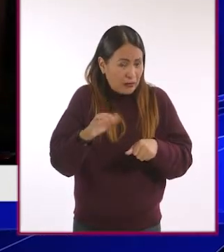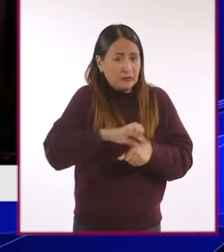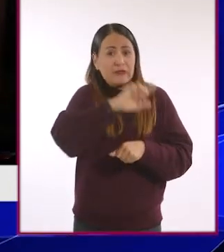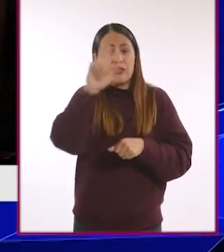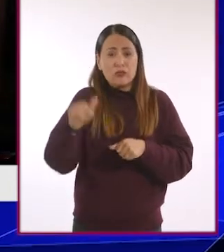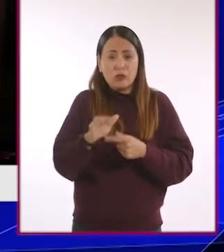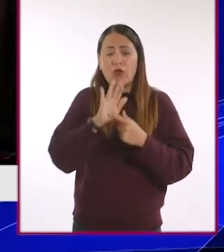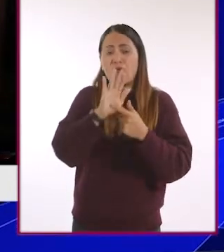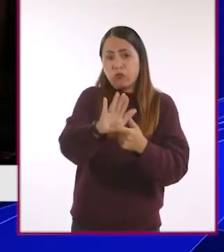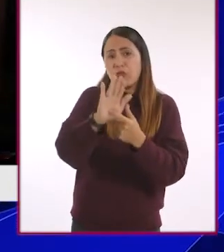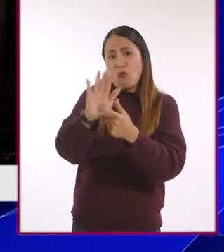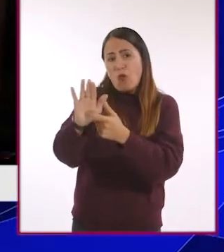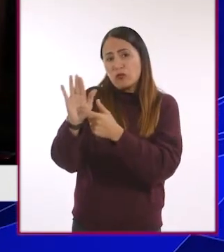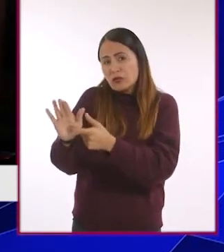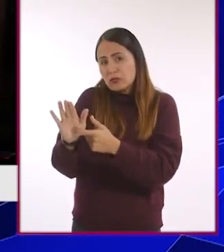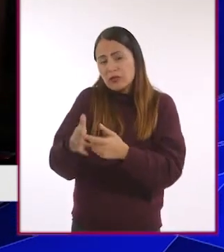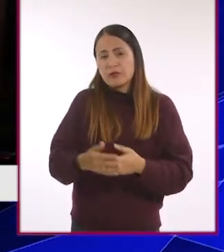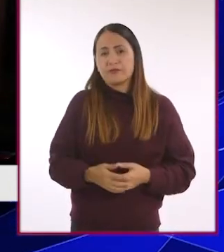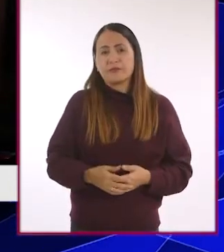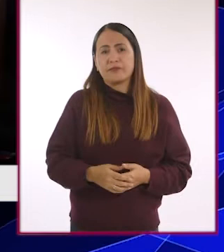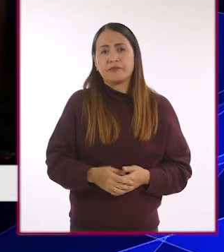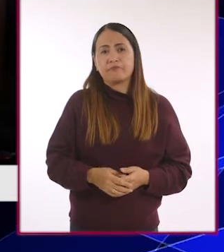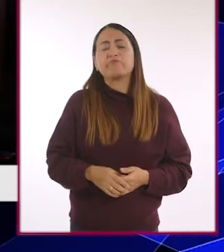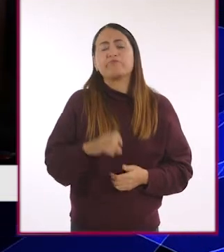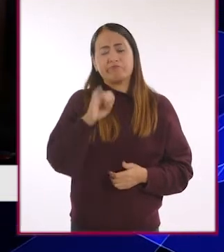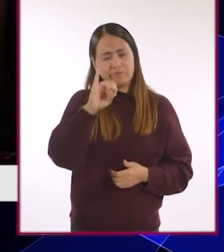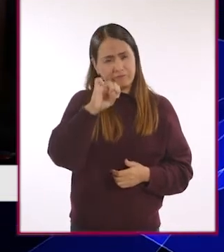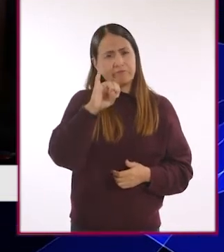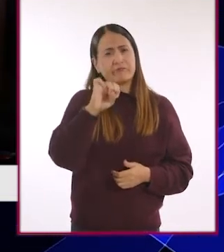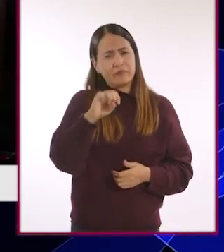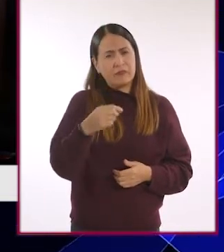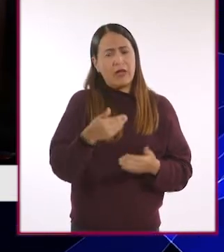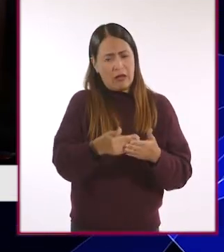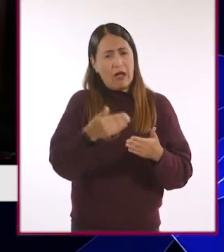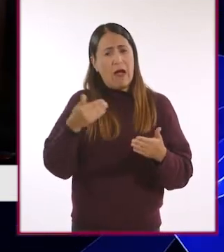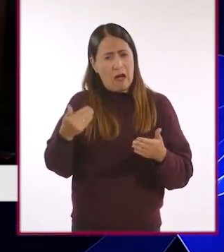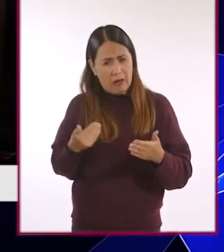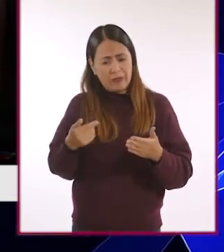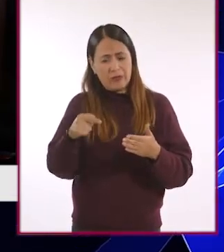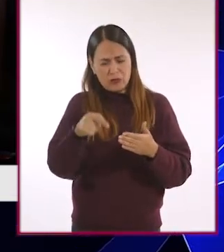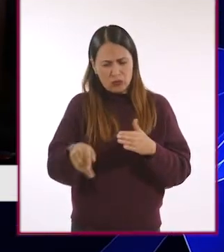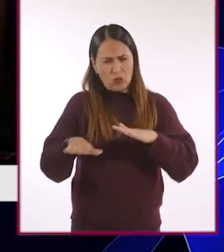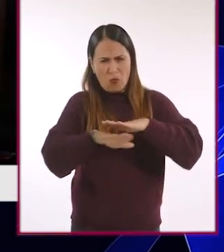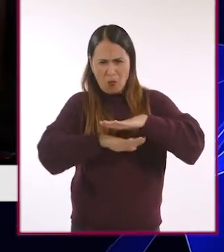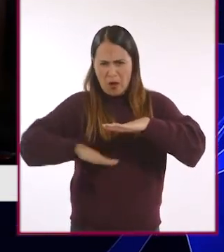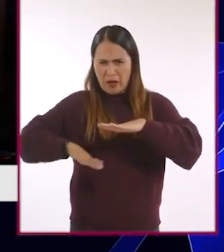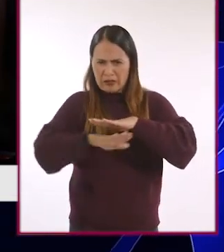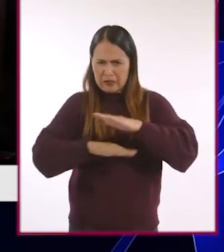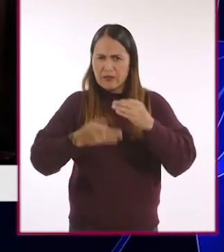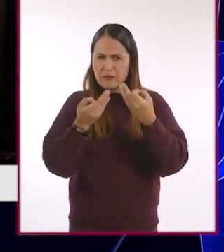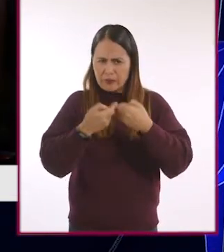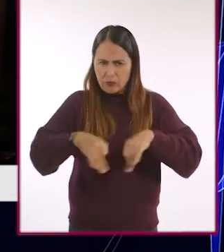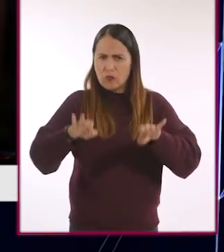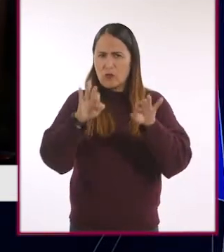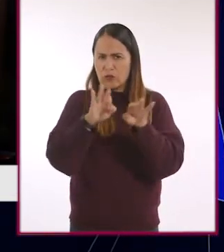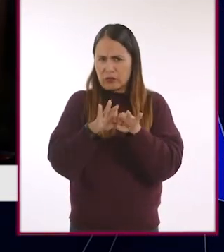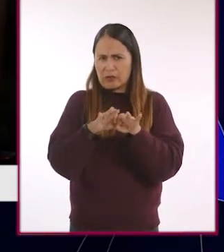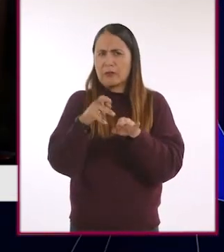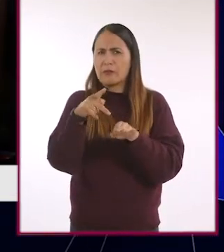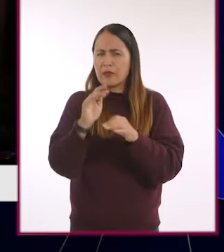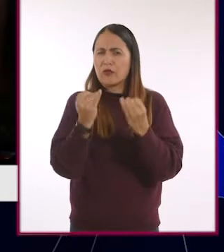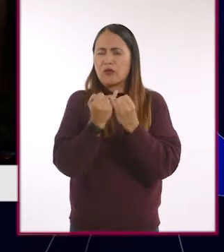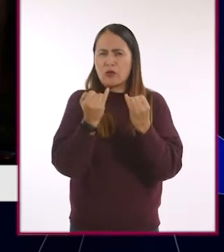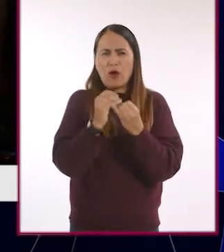mostrar en tu show, ¿no? Entonces, sí tienes que tener una buena fundamentación, pero por otro lado también tienes que